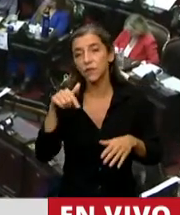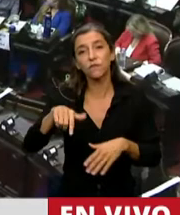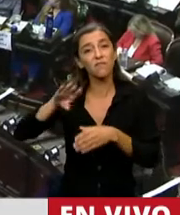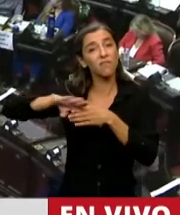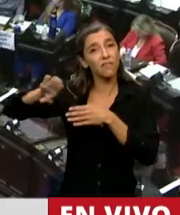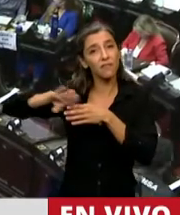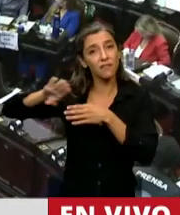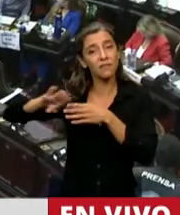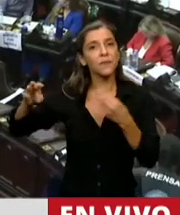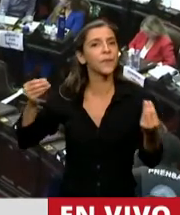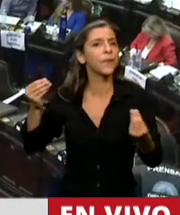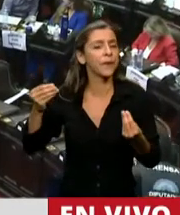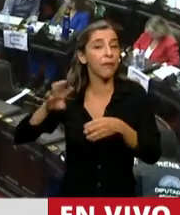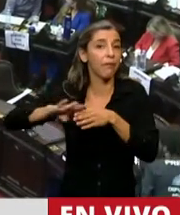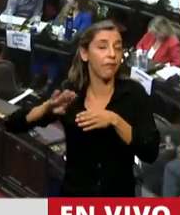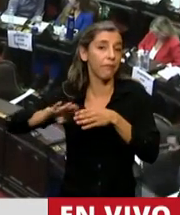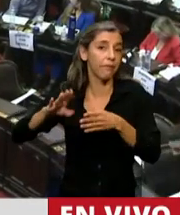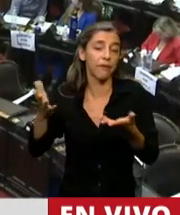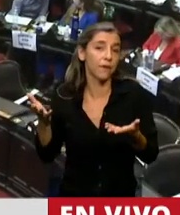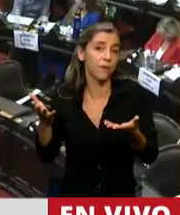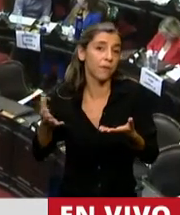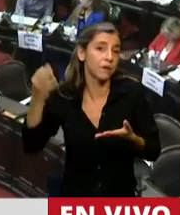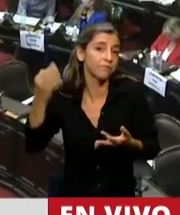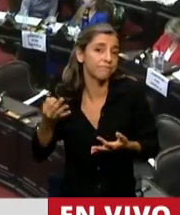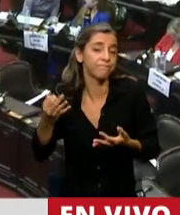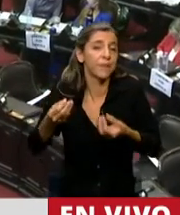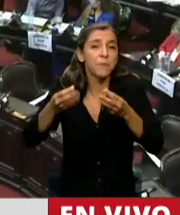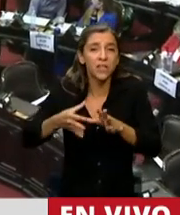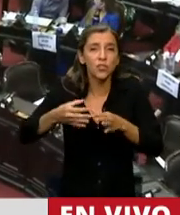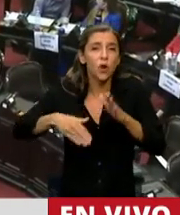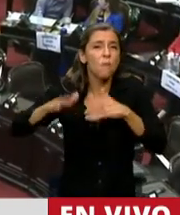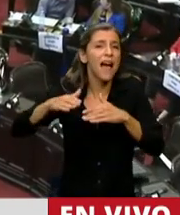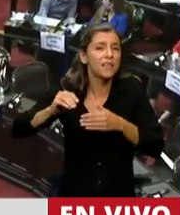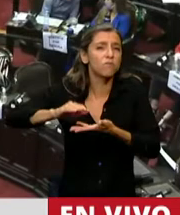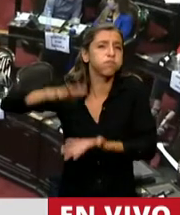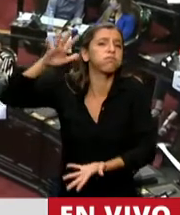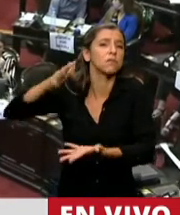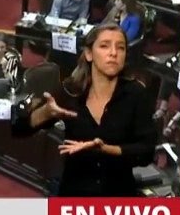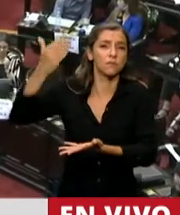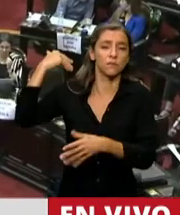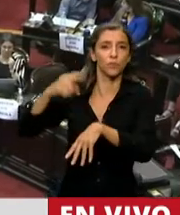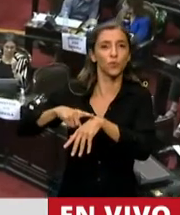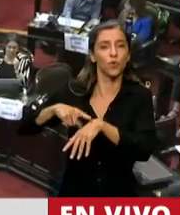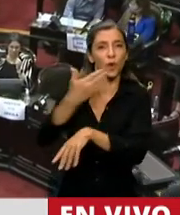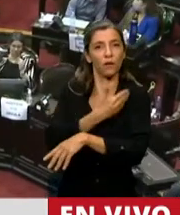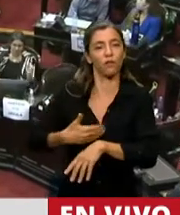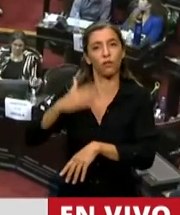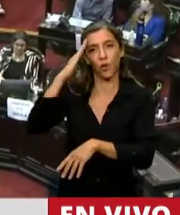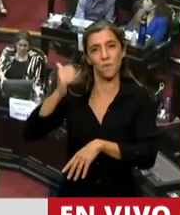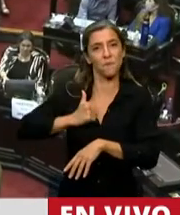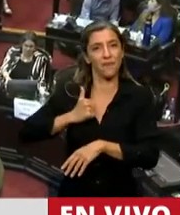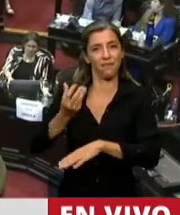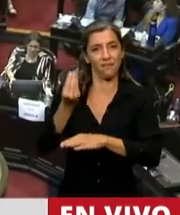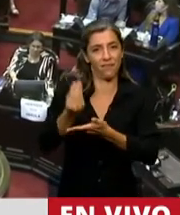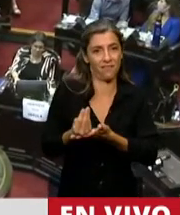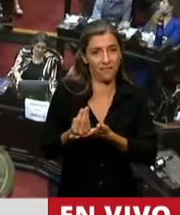deuda contraída en gran parte por la dictadura militar, una deuda que sabemos que es una